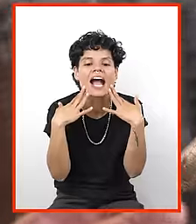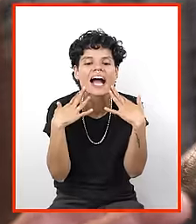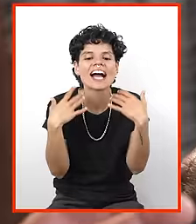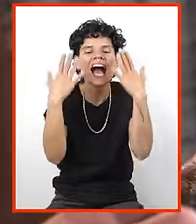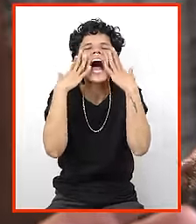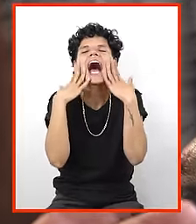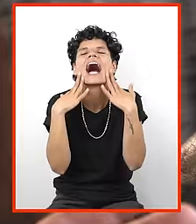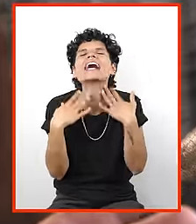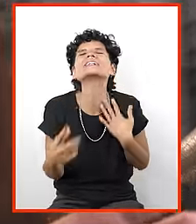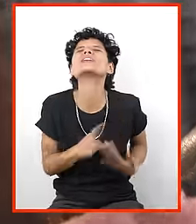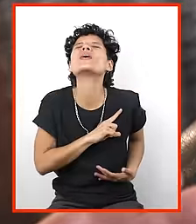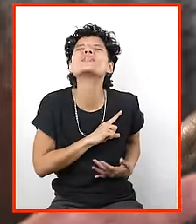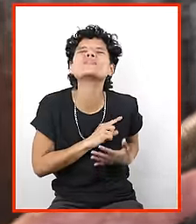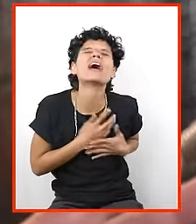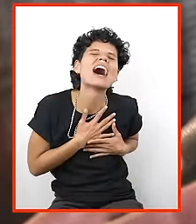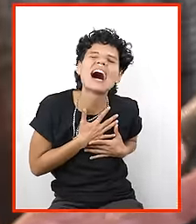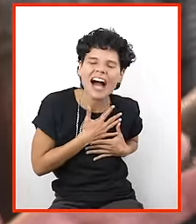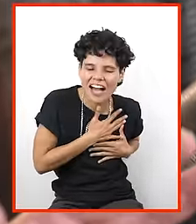siento culpable!